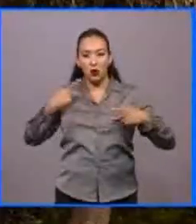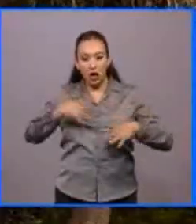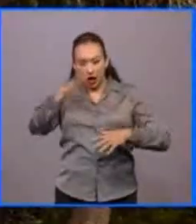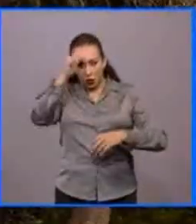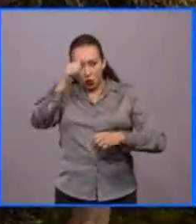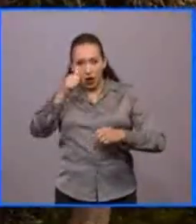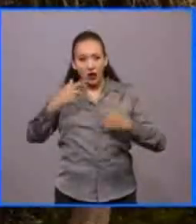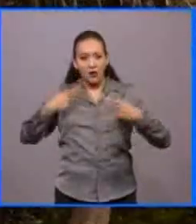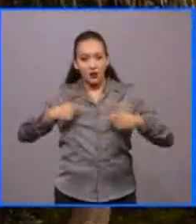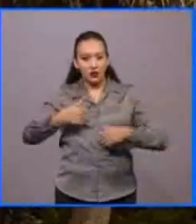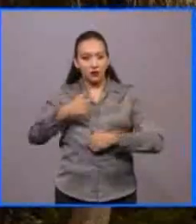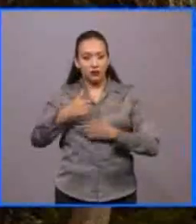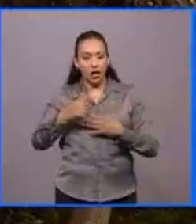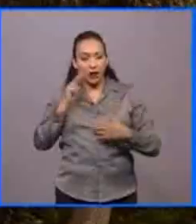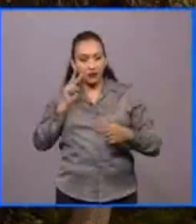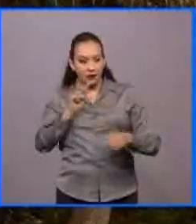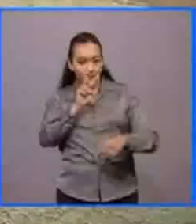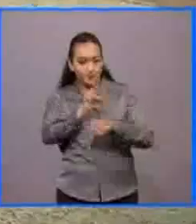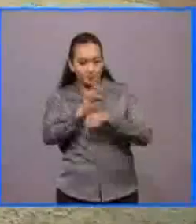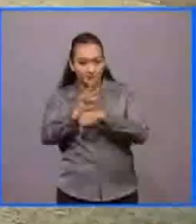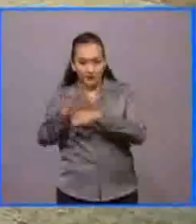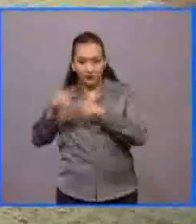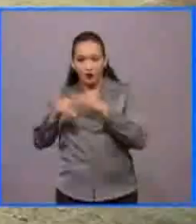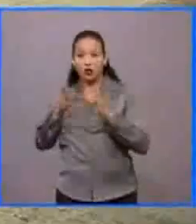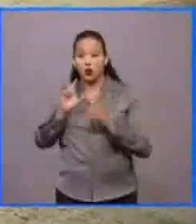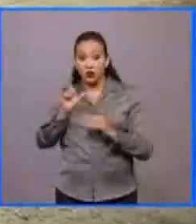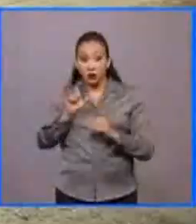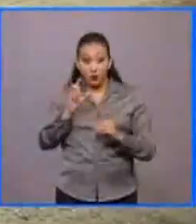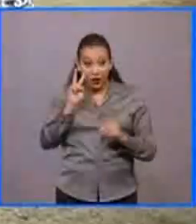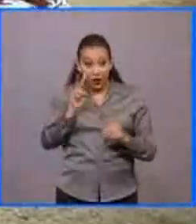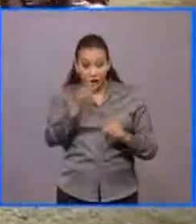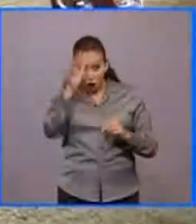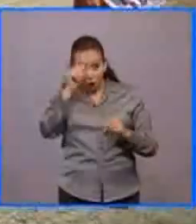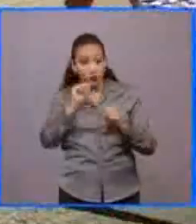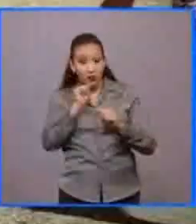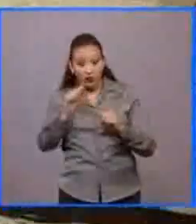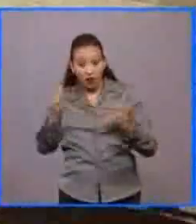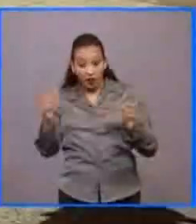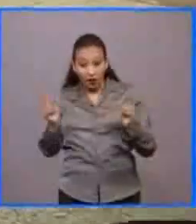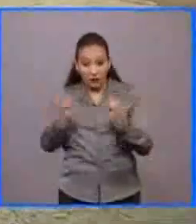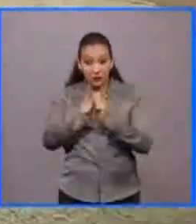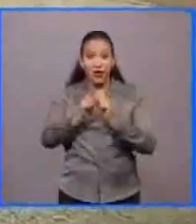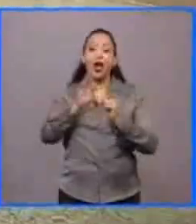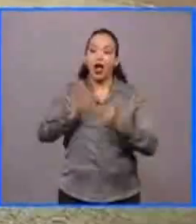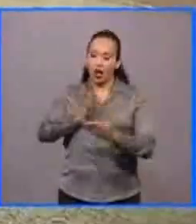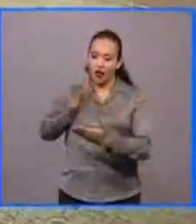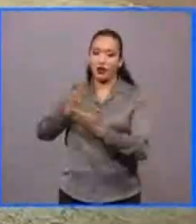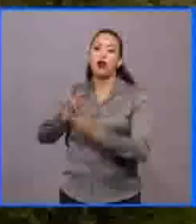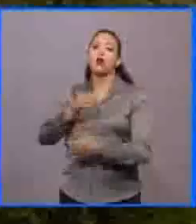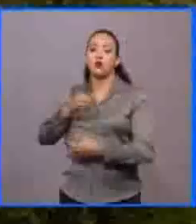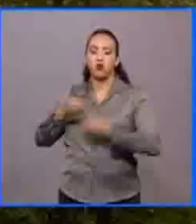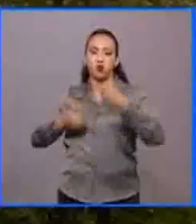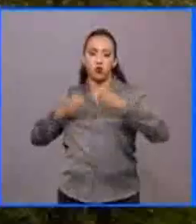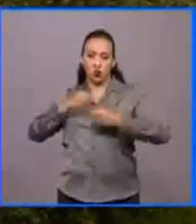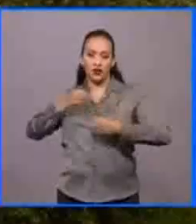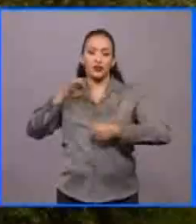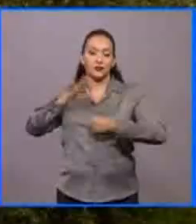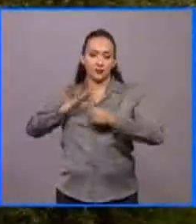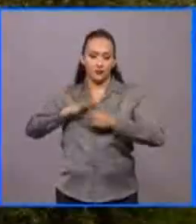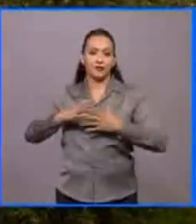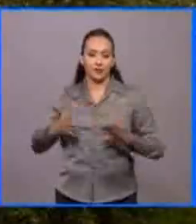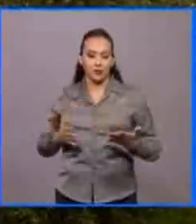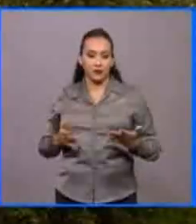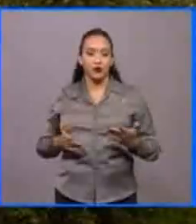definitividad, se tiene que acudir en primera instancia al juicio electoral, motivo por el cual se reconoció la validez de la resolución